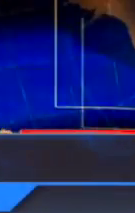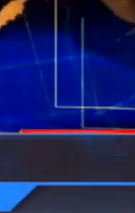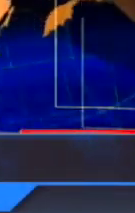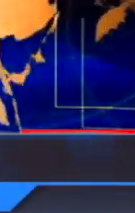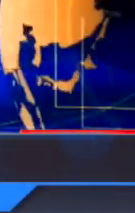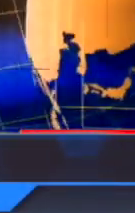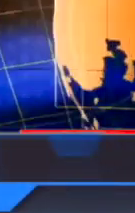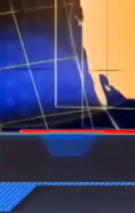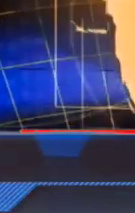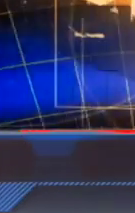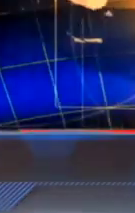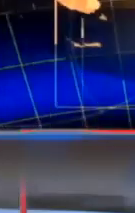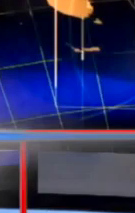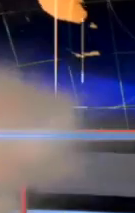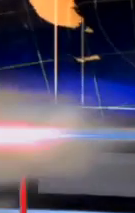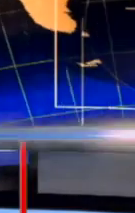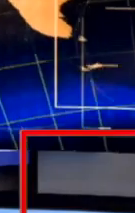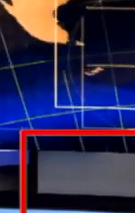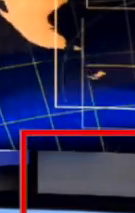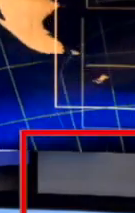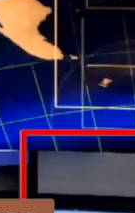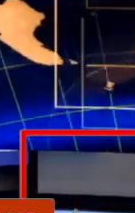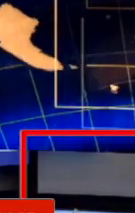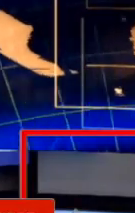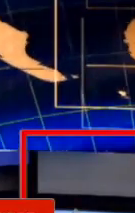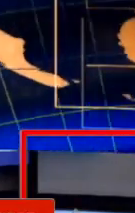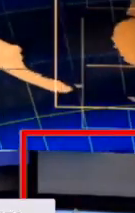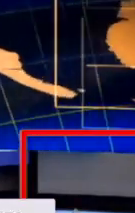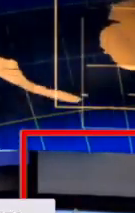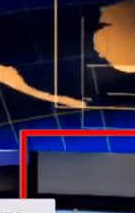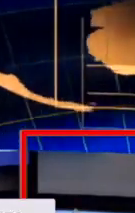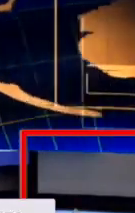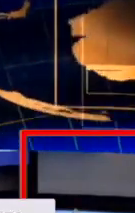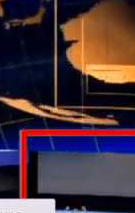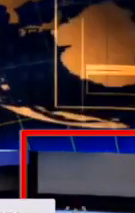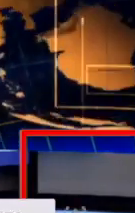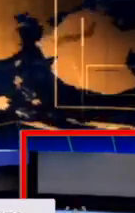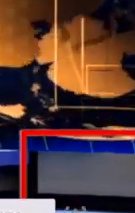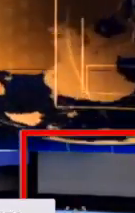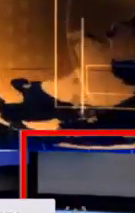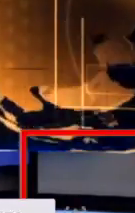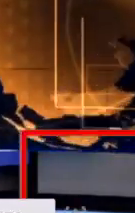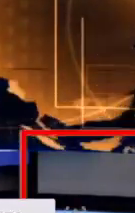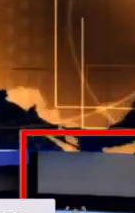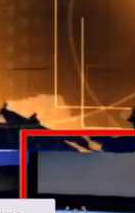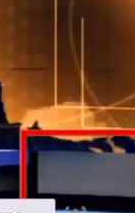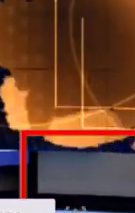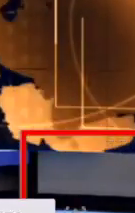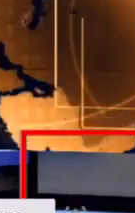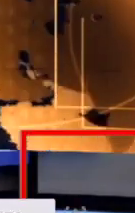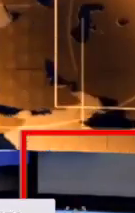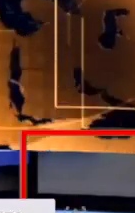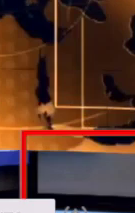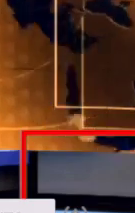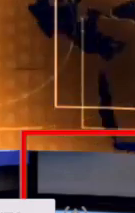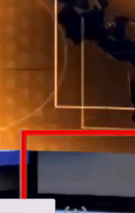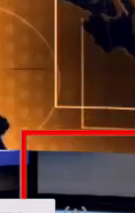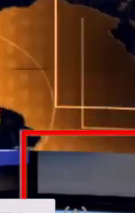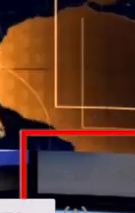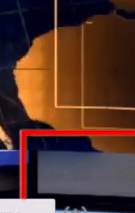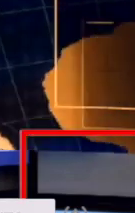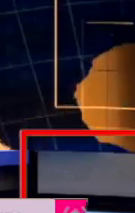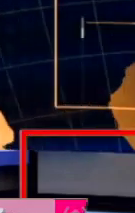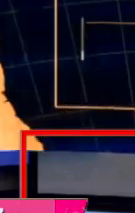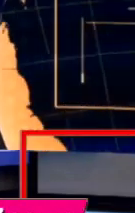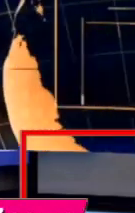de Patria 24 7. Suscríbanse a nuestro canal, activen la campanita para que estén al pendiente de los contenidos que generamos para todos ustedes. No se